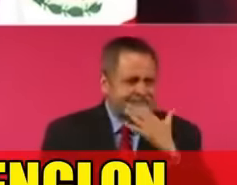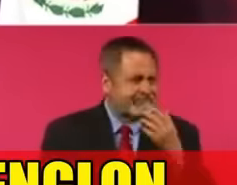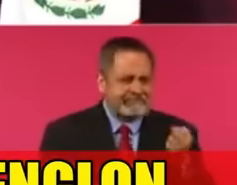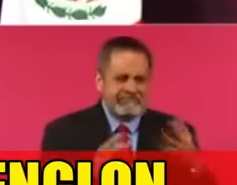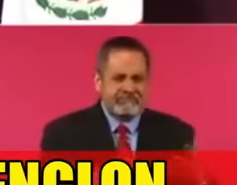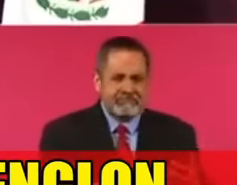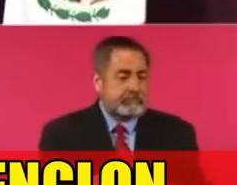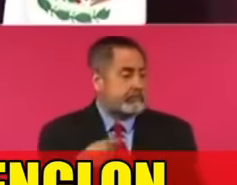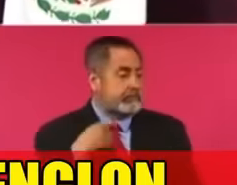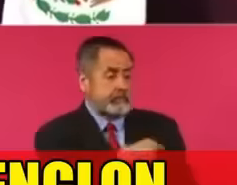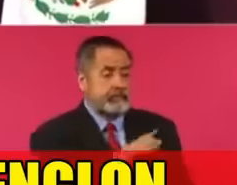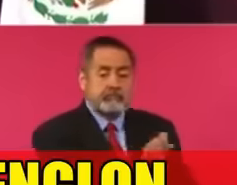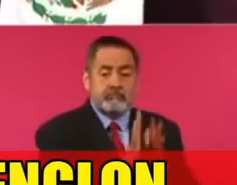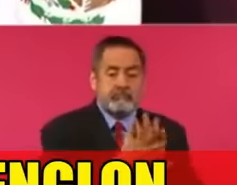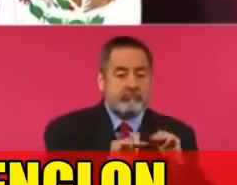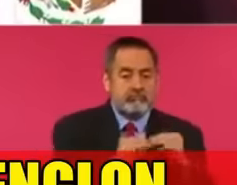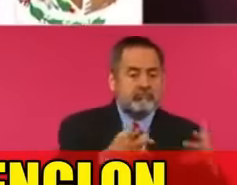tanto por la delincuencia